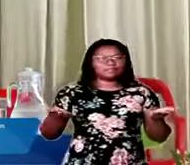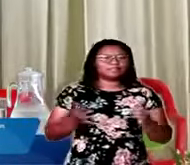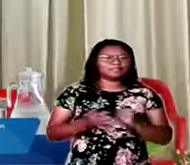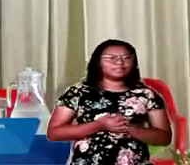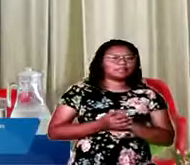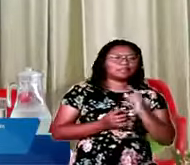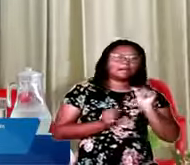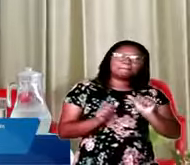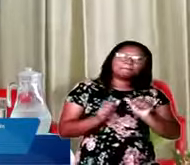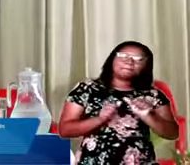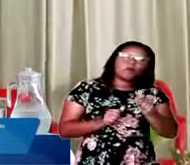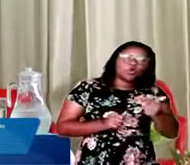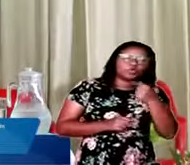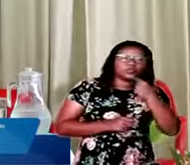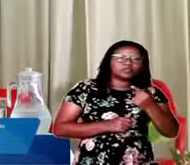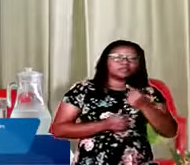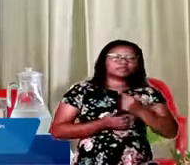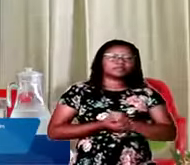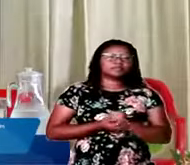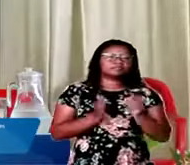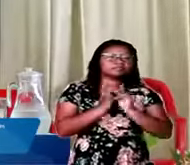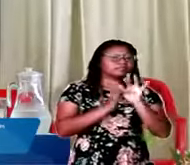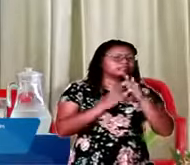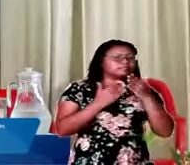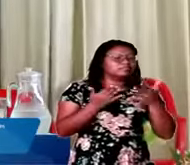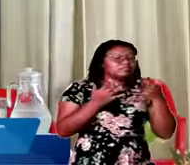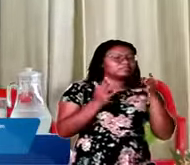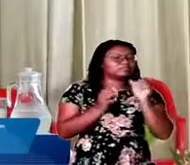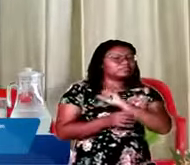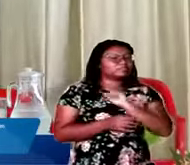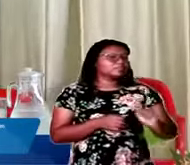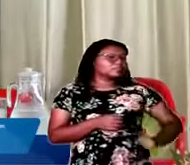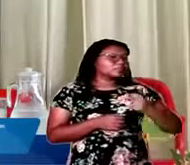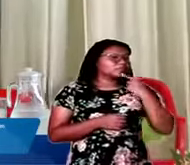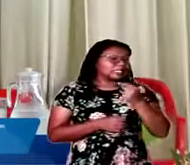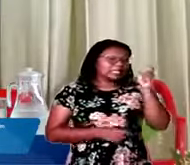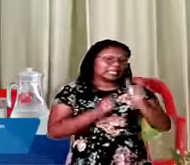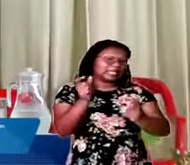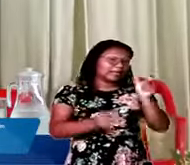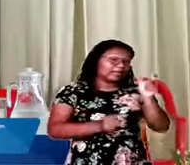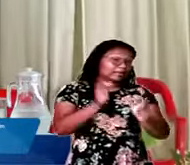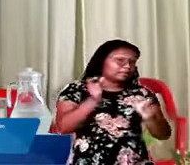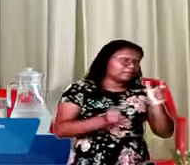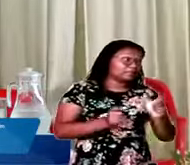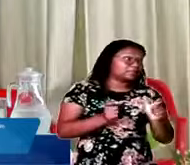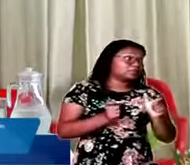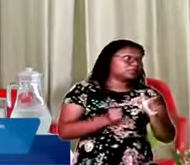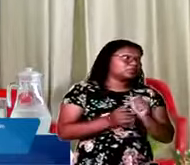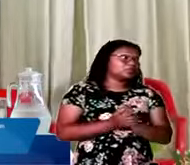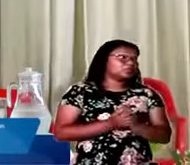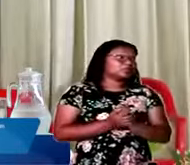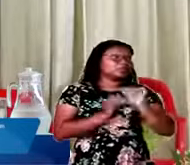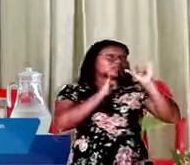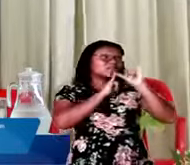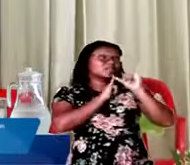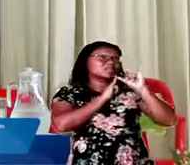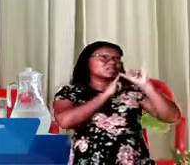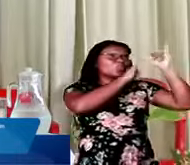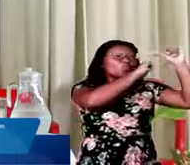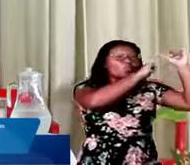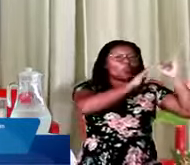Pero otros dicen, y la palabra del Señor dice que el ser humano tiene la imagen de Dios, aunque la tenga